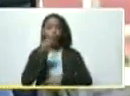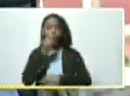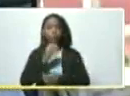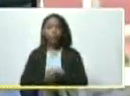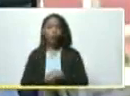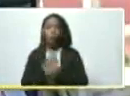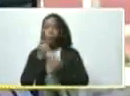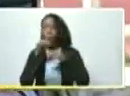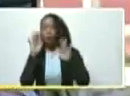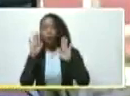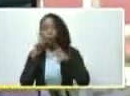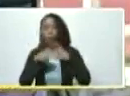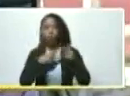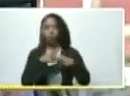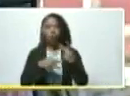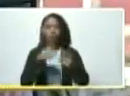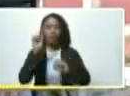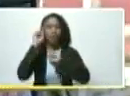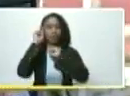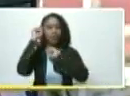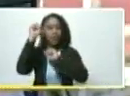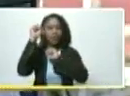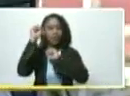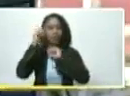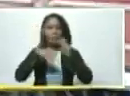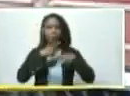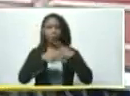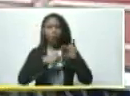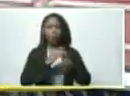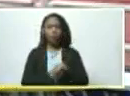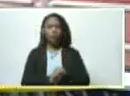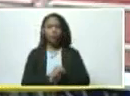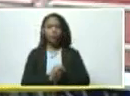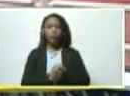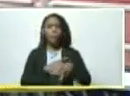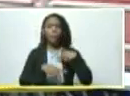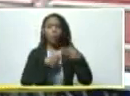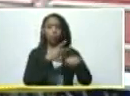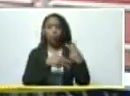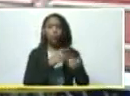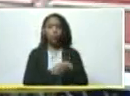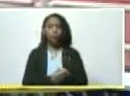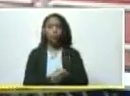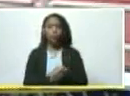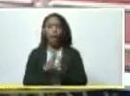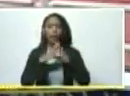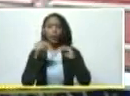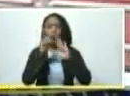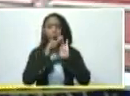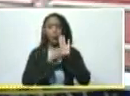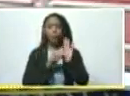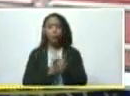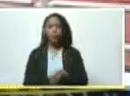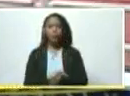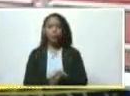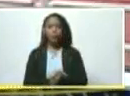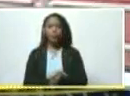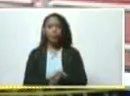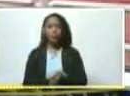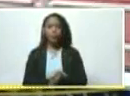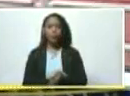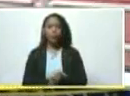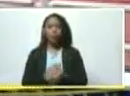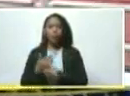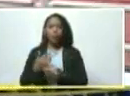Bueno, producir es vencer y tenemos que producir a todo nivel, a aflojar la